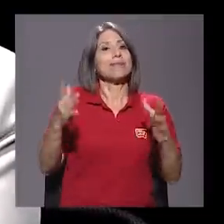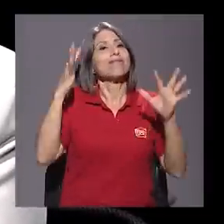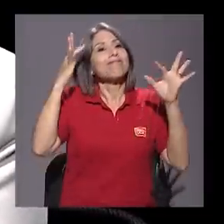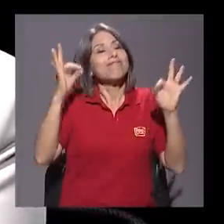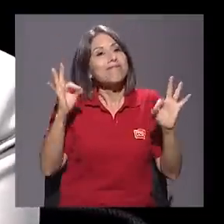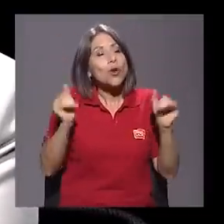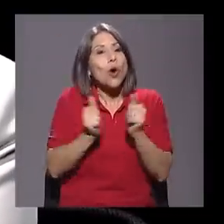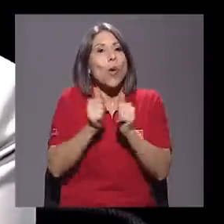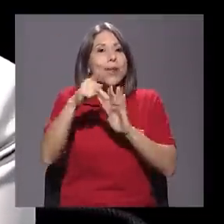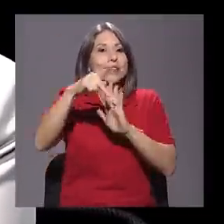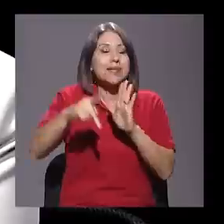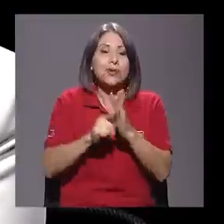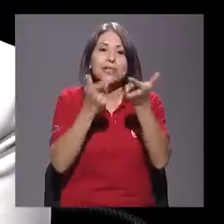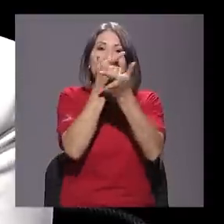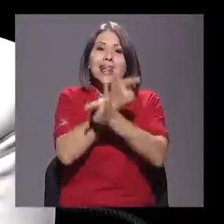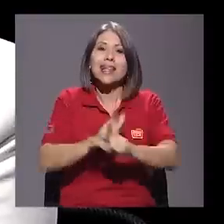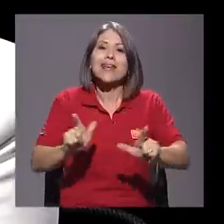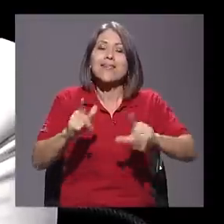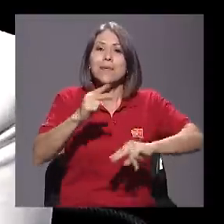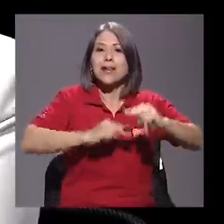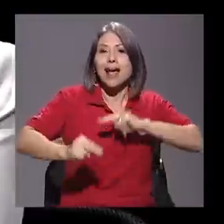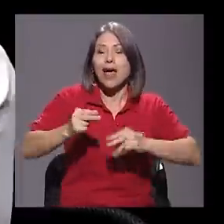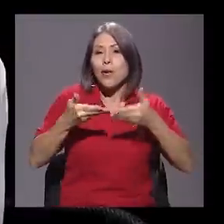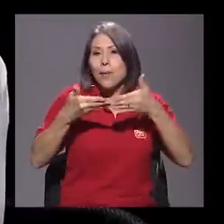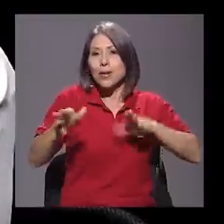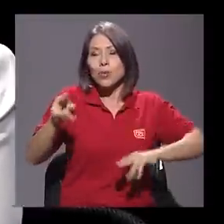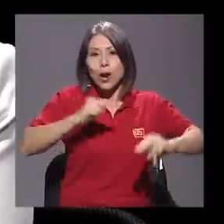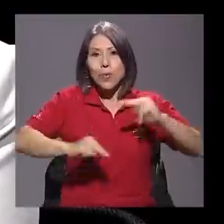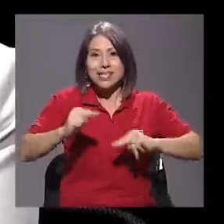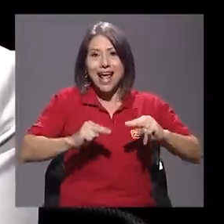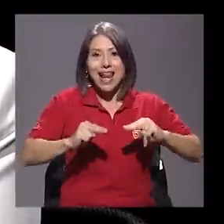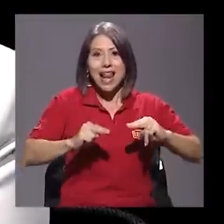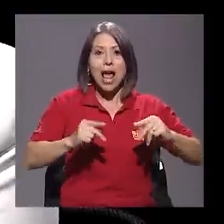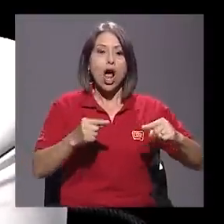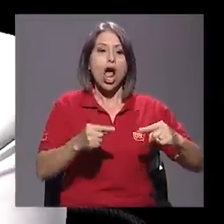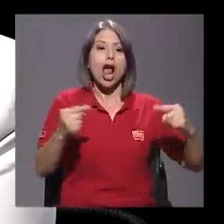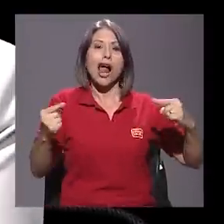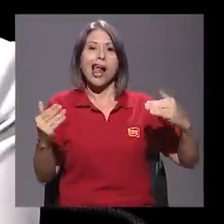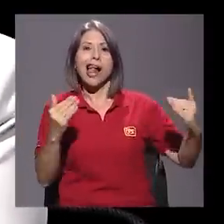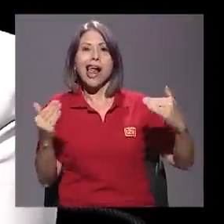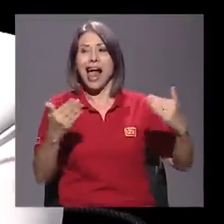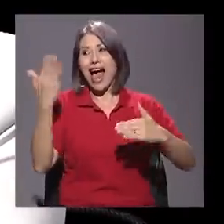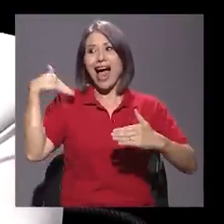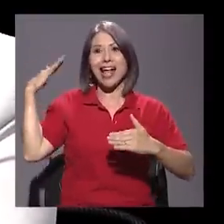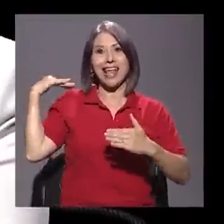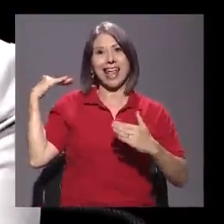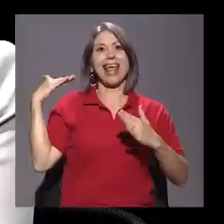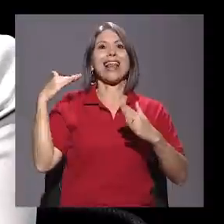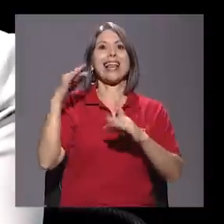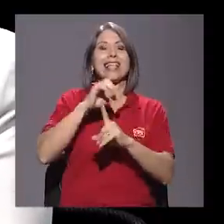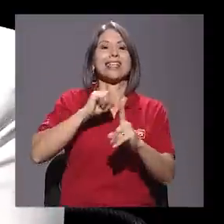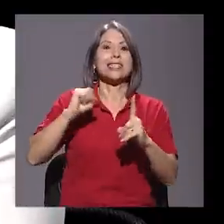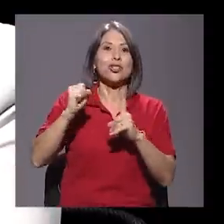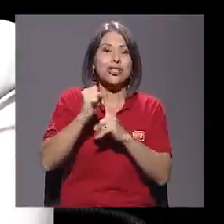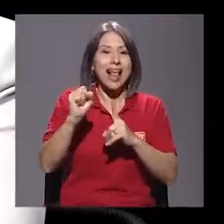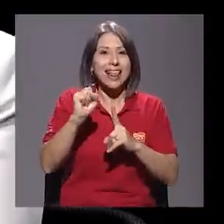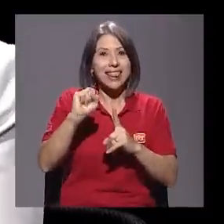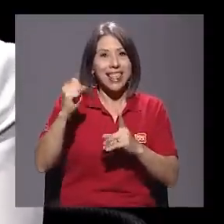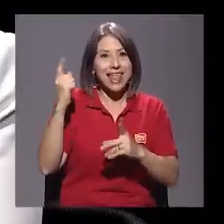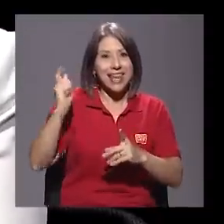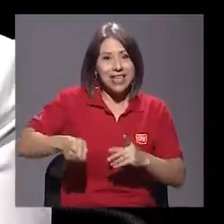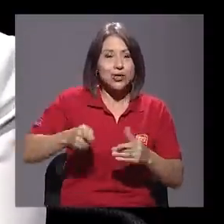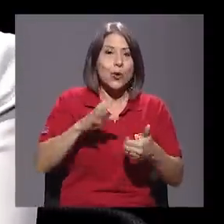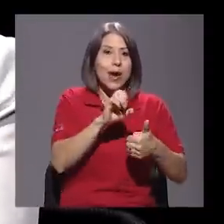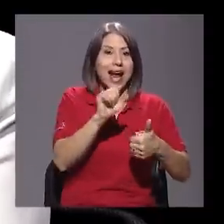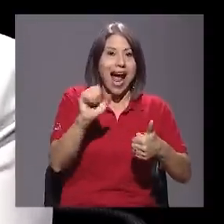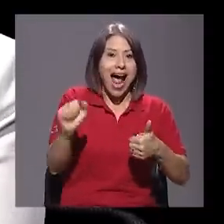libre mercado y de apertura comercial, versus aquel Estado social de derecho, Caja Costarricense del Seguro Social, el ICE, el Código